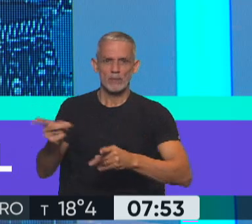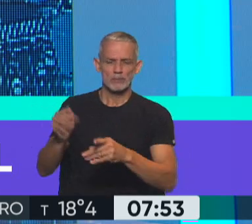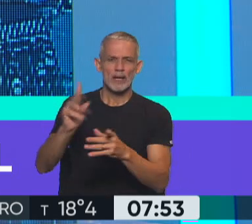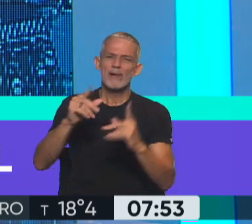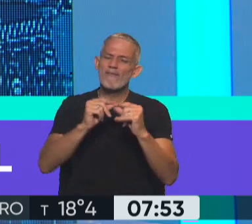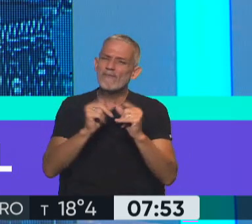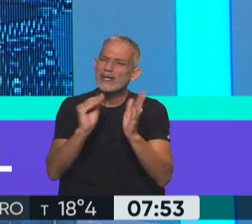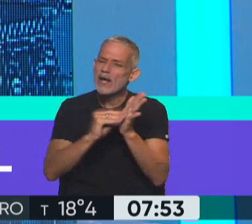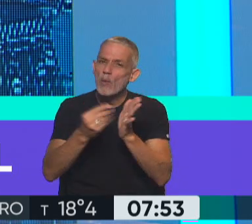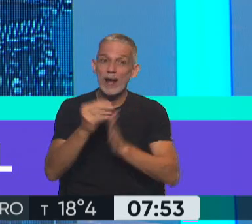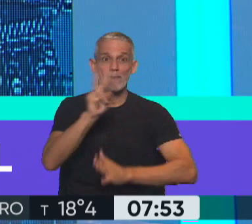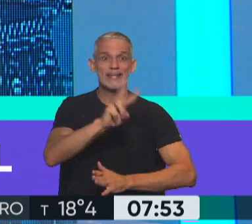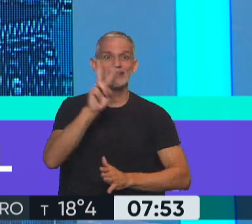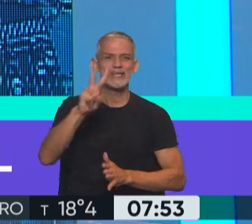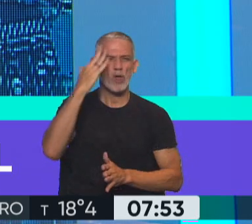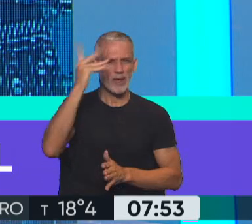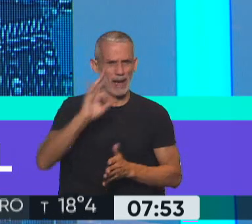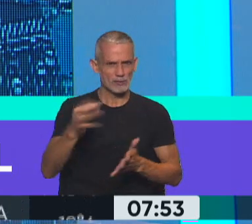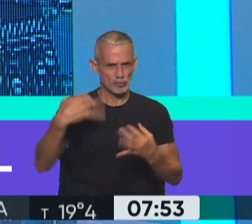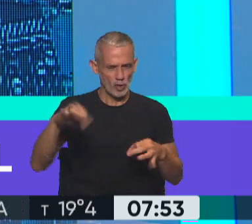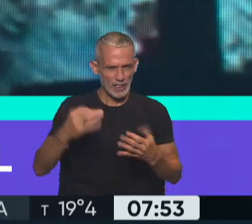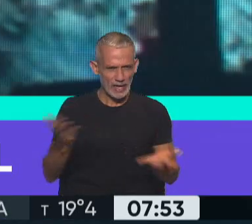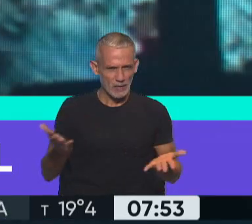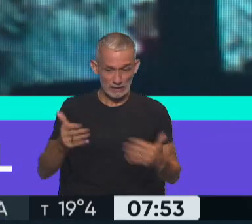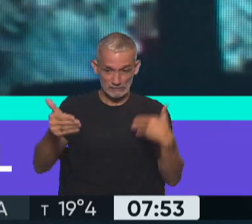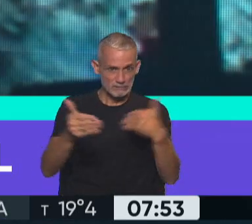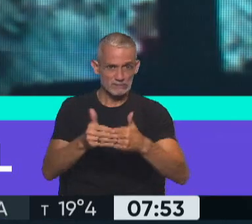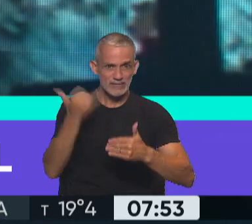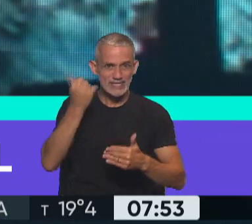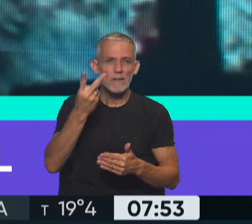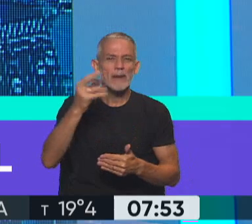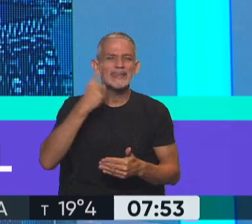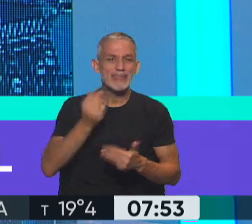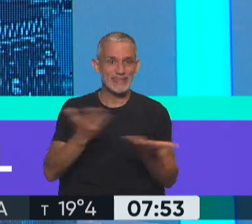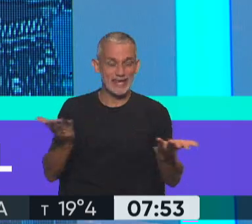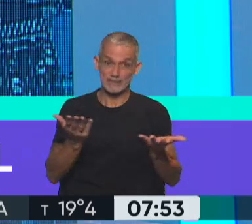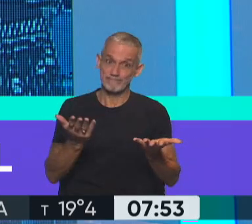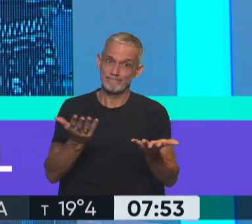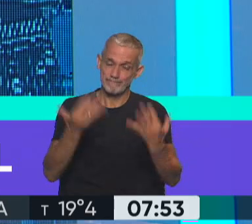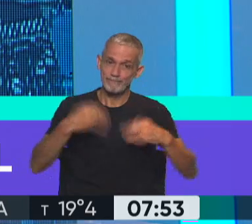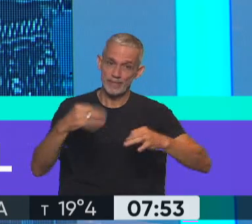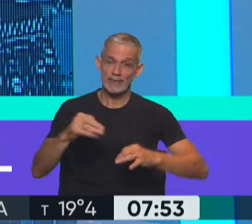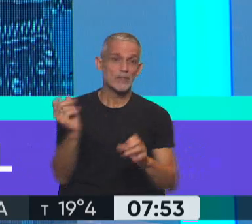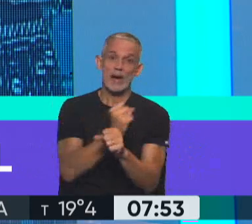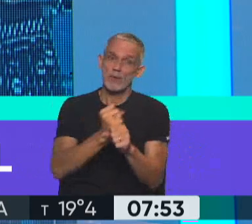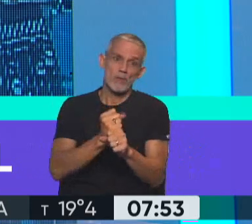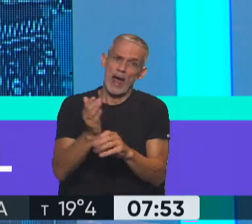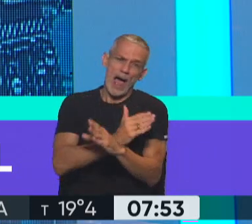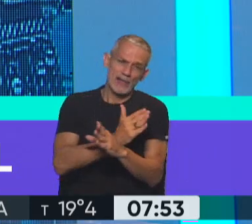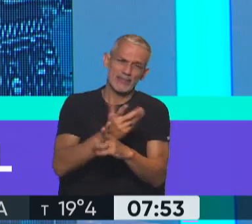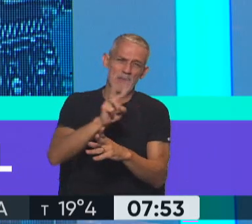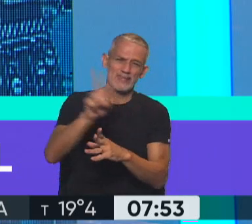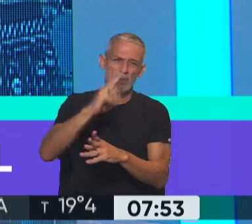esta fecha. Silvi, 22 de marzo tiene que ser. Muy poquitos días, 20 días. Sí, así es, tienen que aprobarse antes de esa fecha,